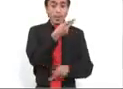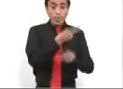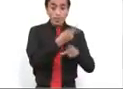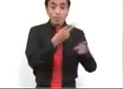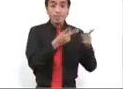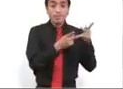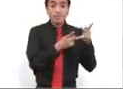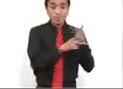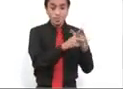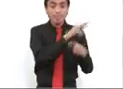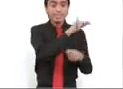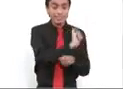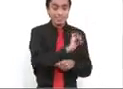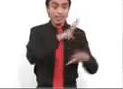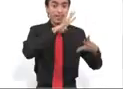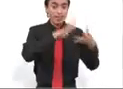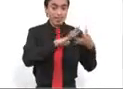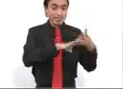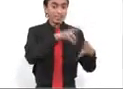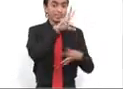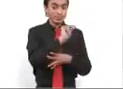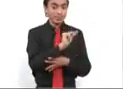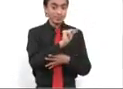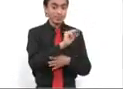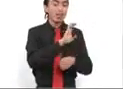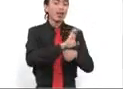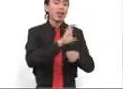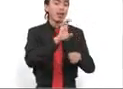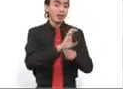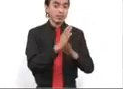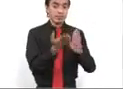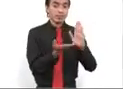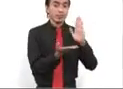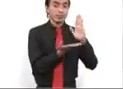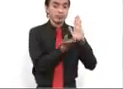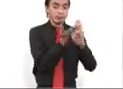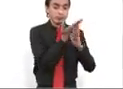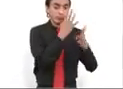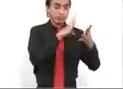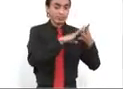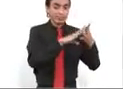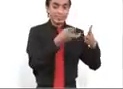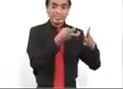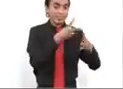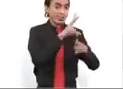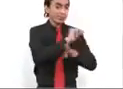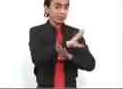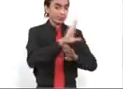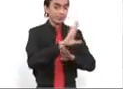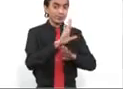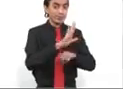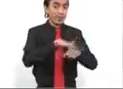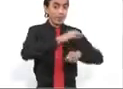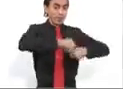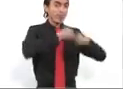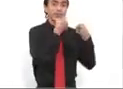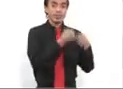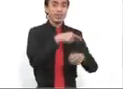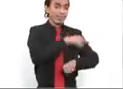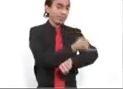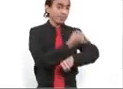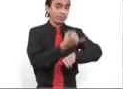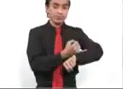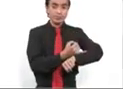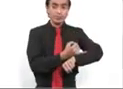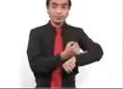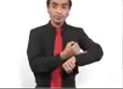no, logramos detener la construcción de otra cárcel de máxima seguridad aquí en